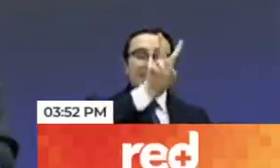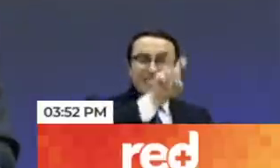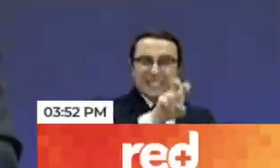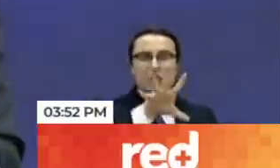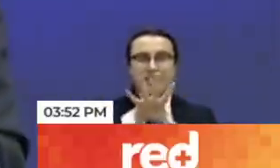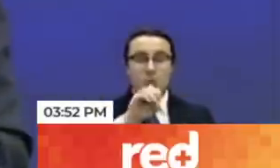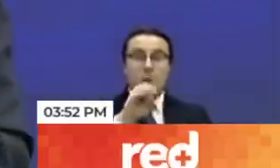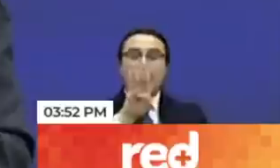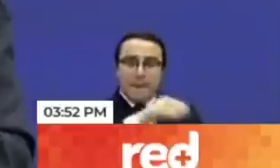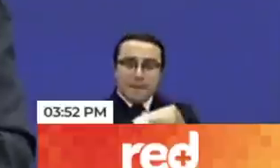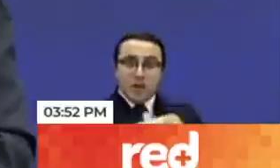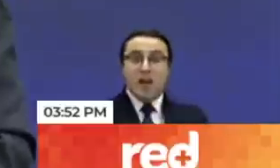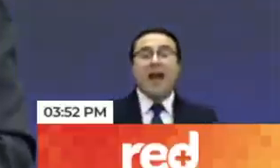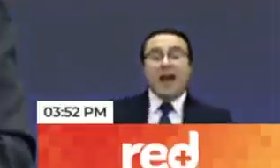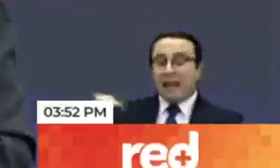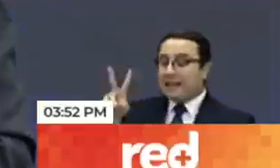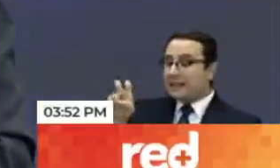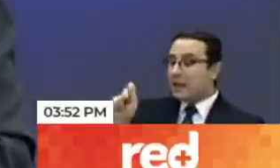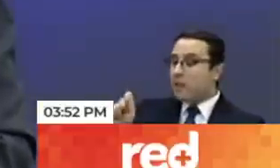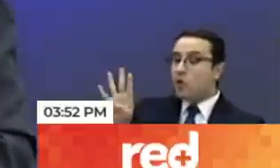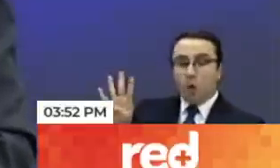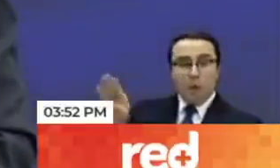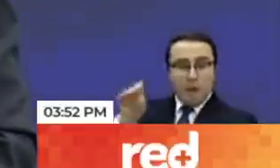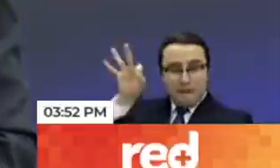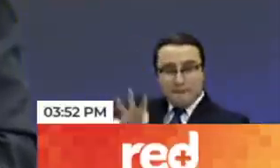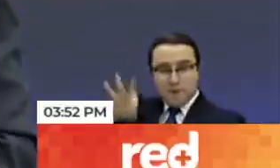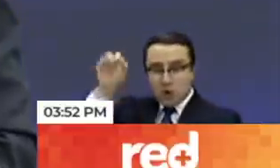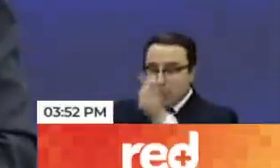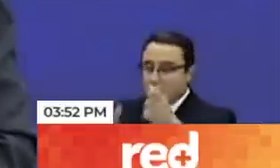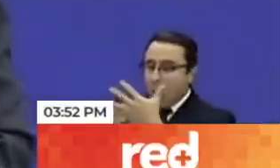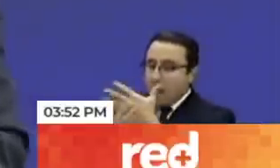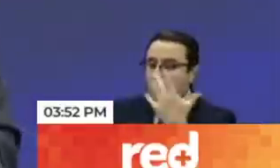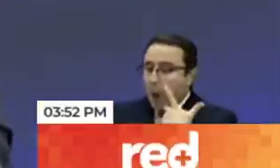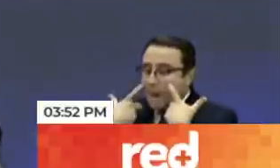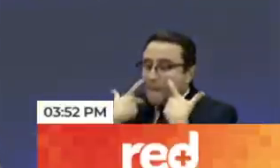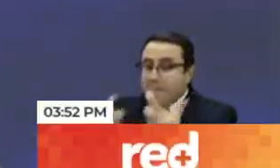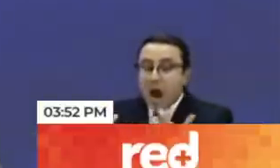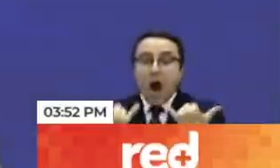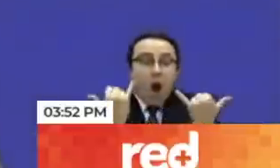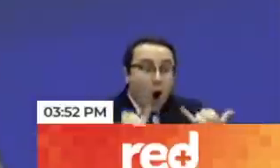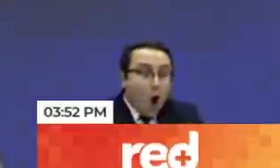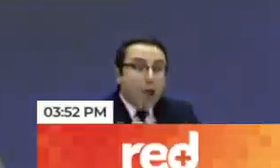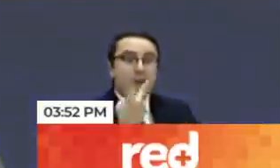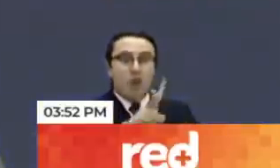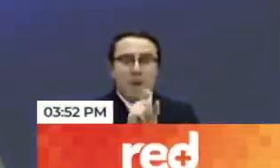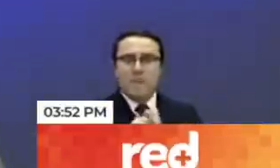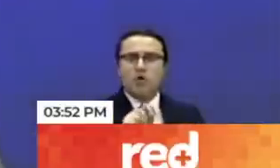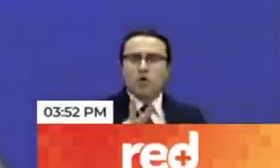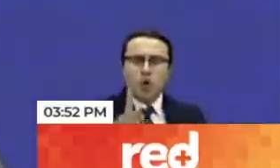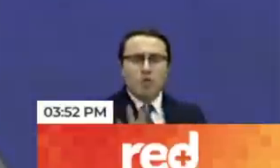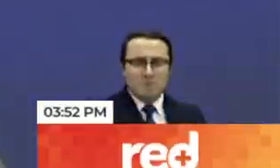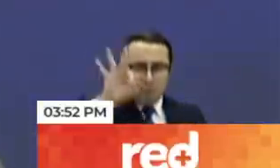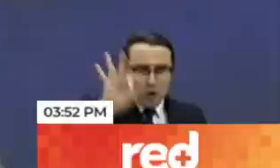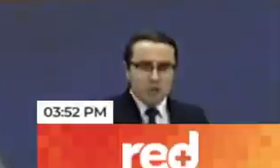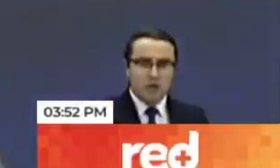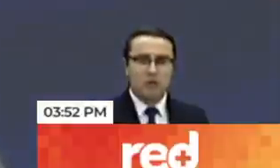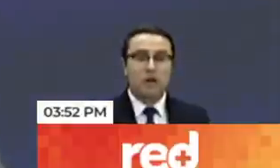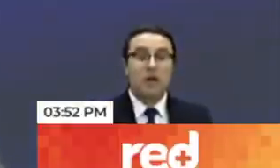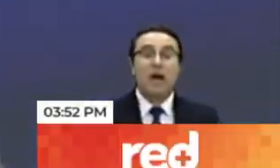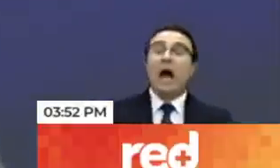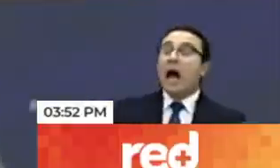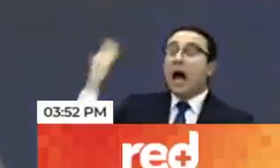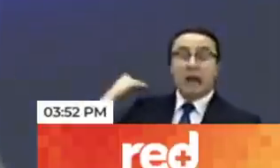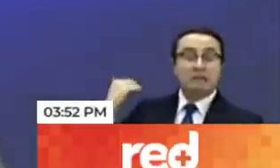Teníamos 7.4% de pobreza extrema, hoy 12.2%. Nos dijeron entonces que